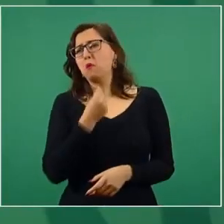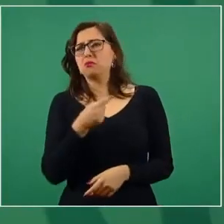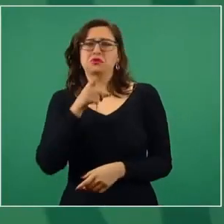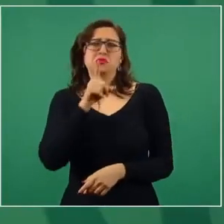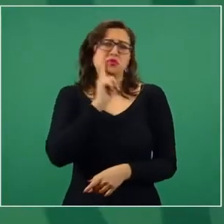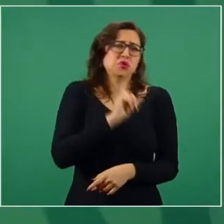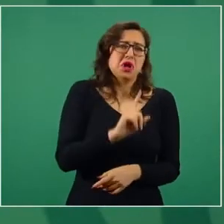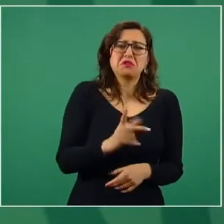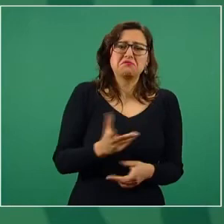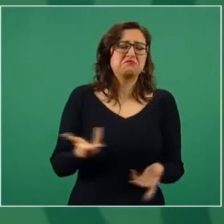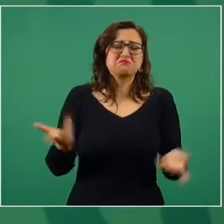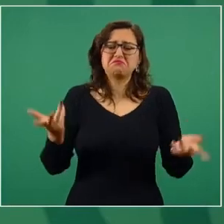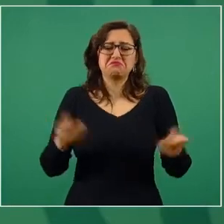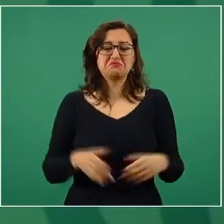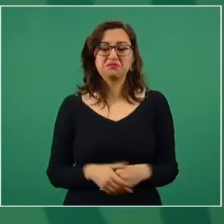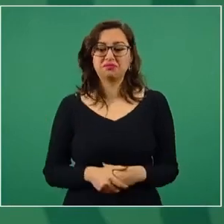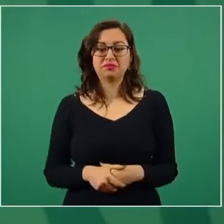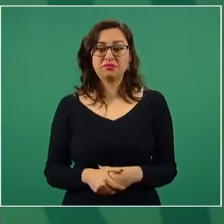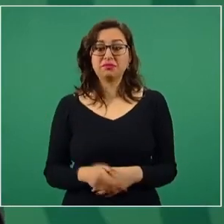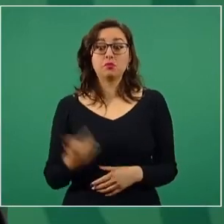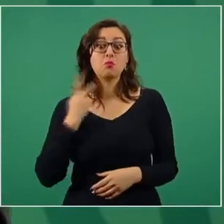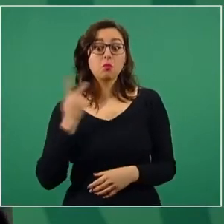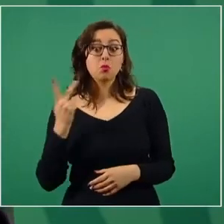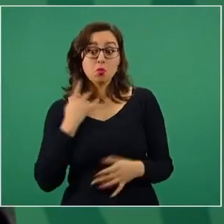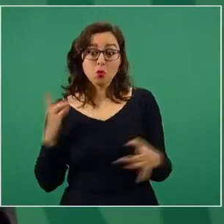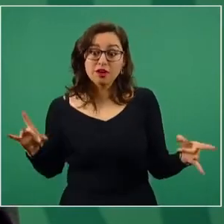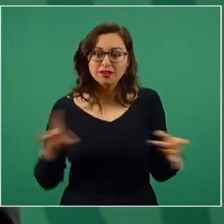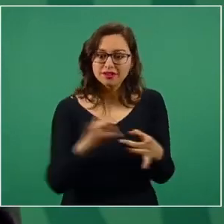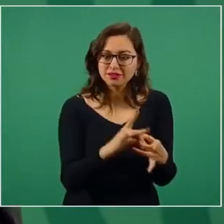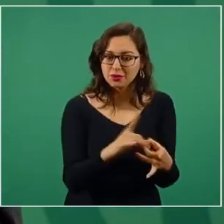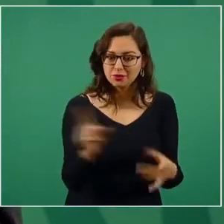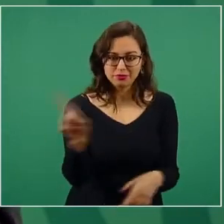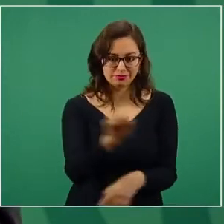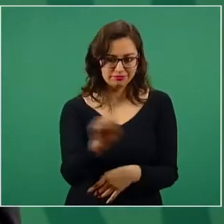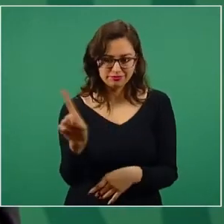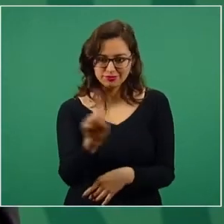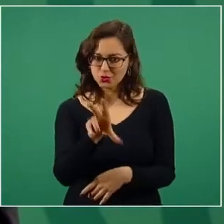compañero, pero no es un cargo político.